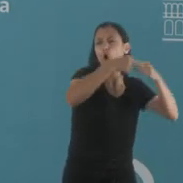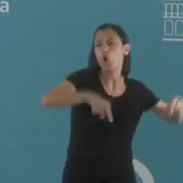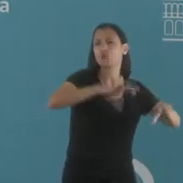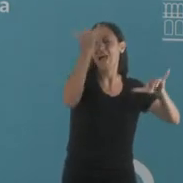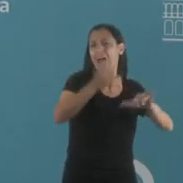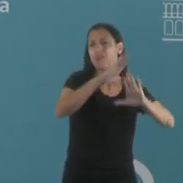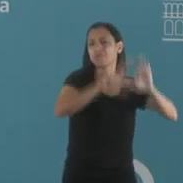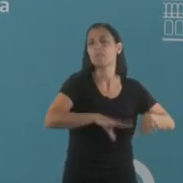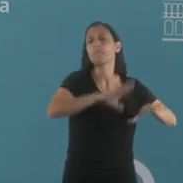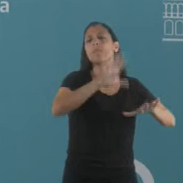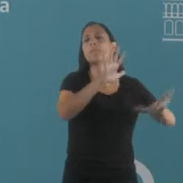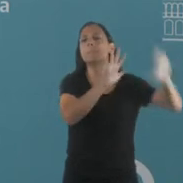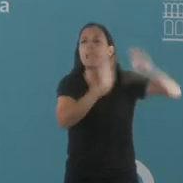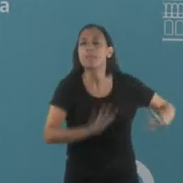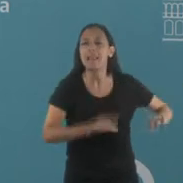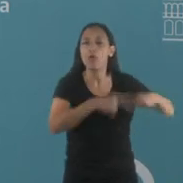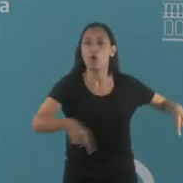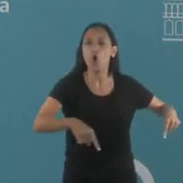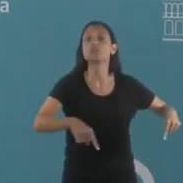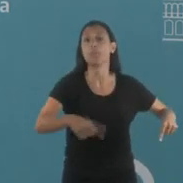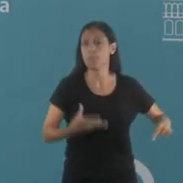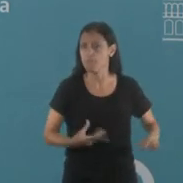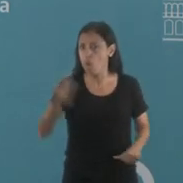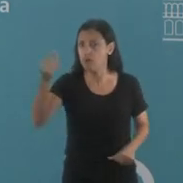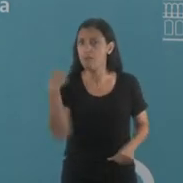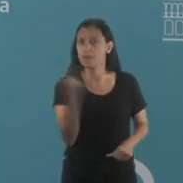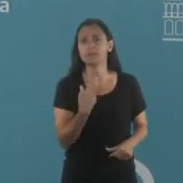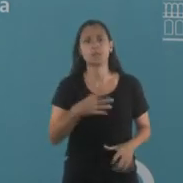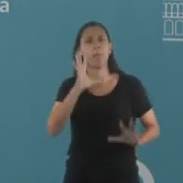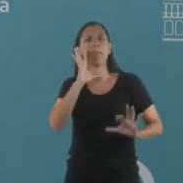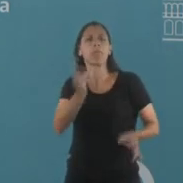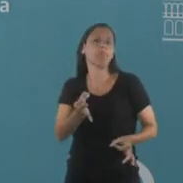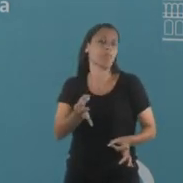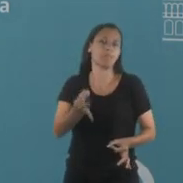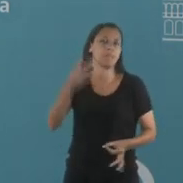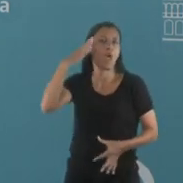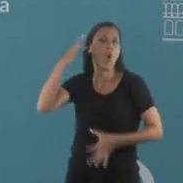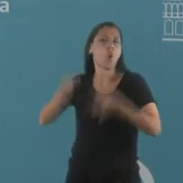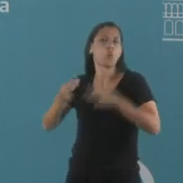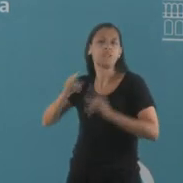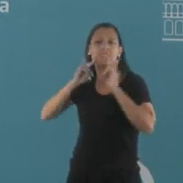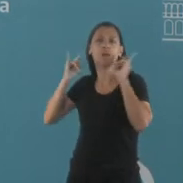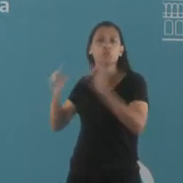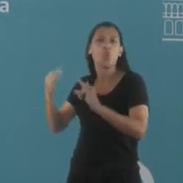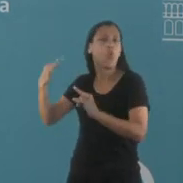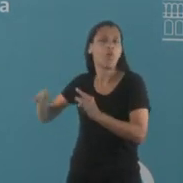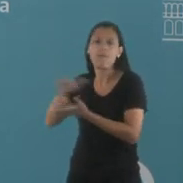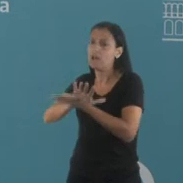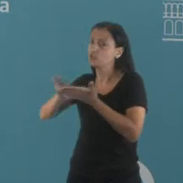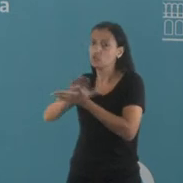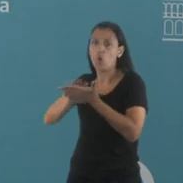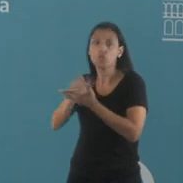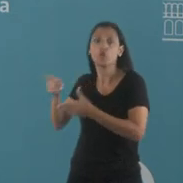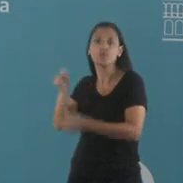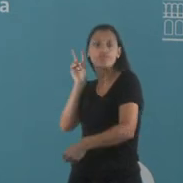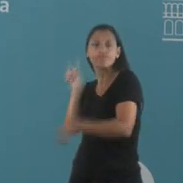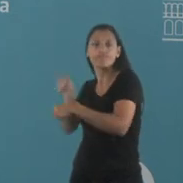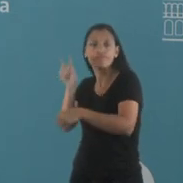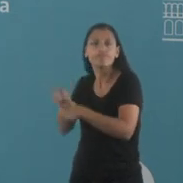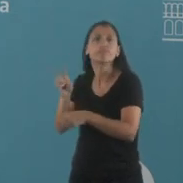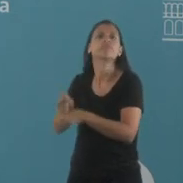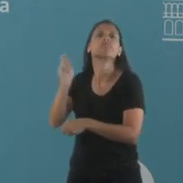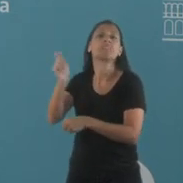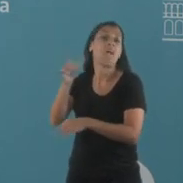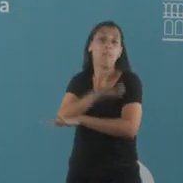de protocolos para llevar adelante, y muchas veces nos encontramos con que es la justicia que tiene que llevar adelante esa protección de la